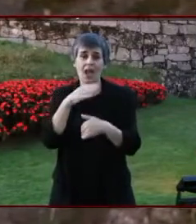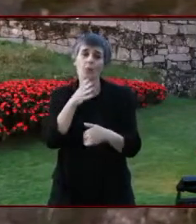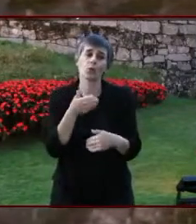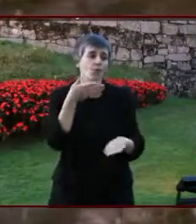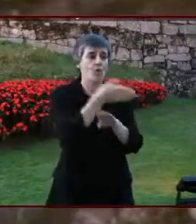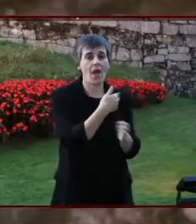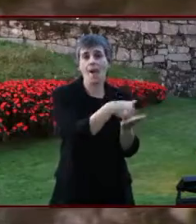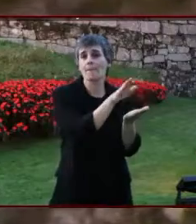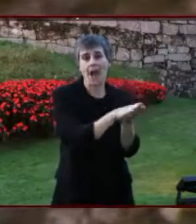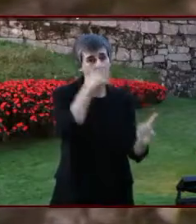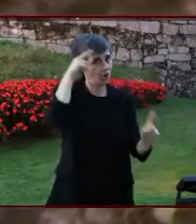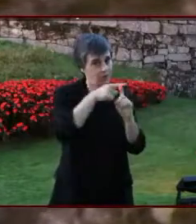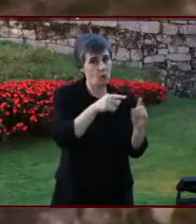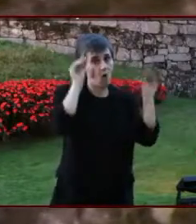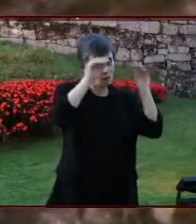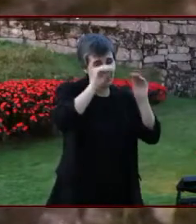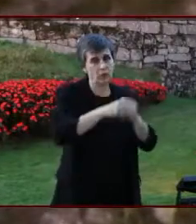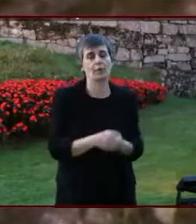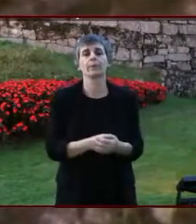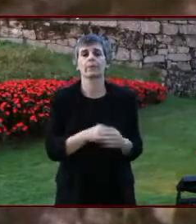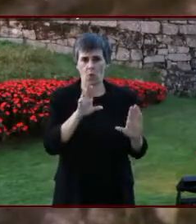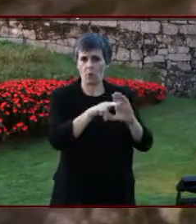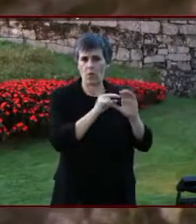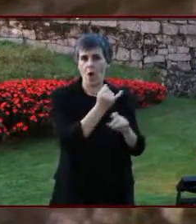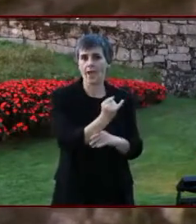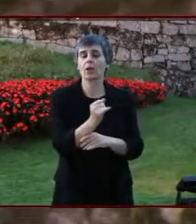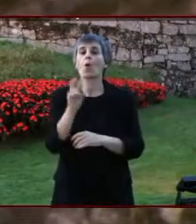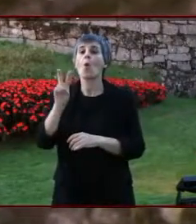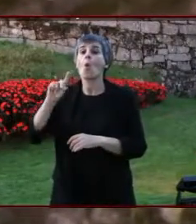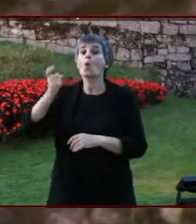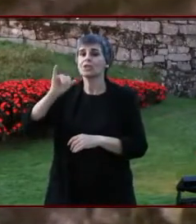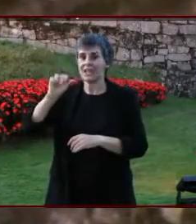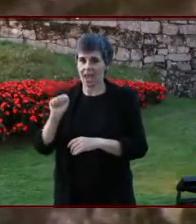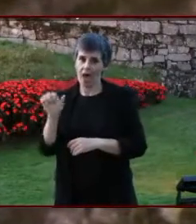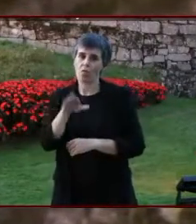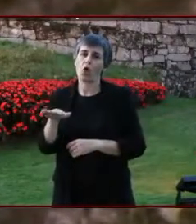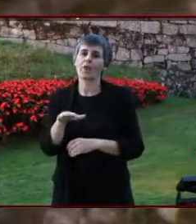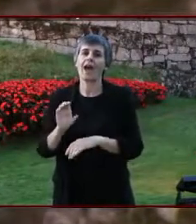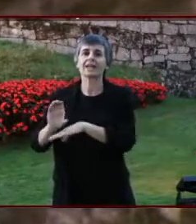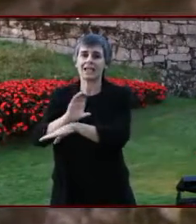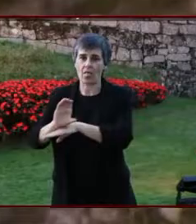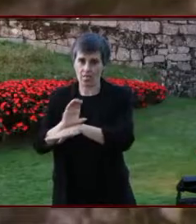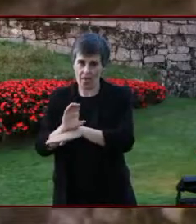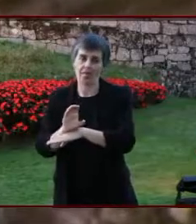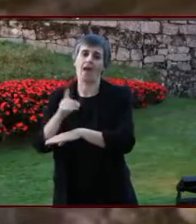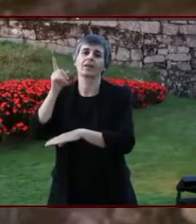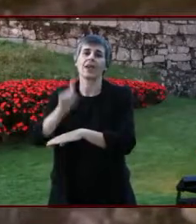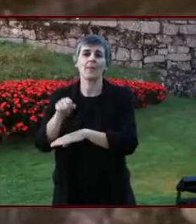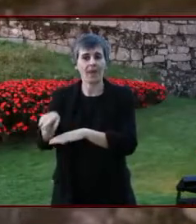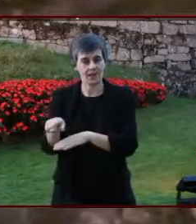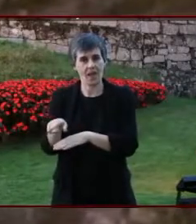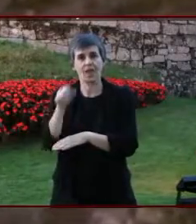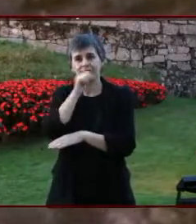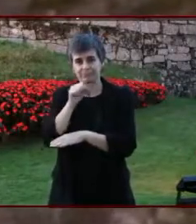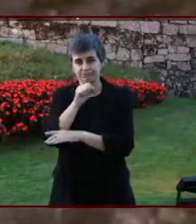que nos deixou un vídeo, Sia, Uxía González, de Salceda, e que vai a interpretar